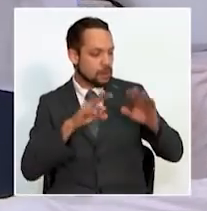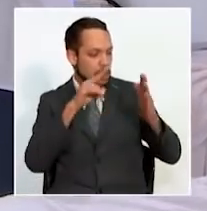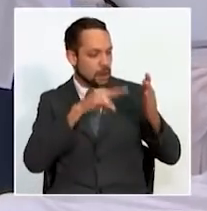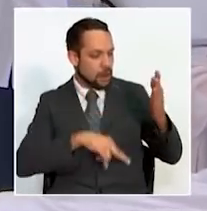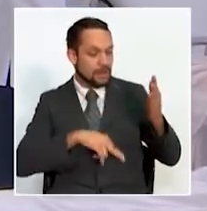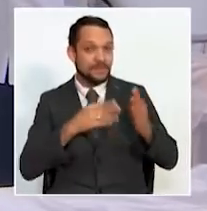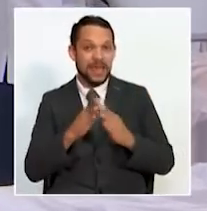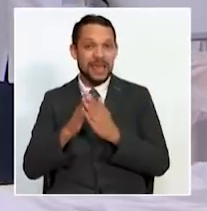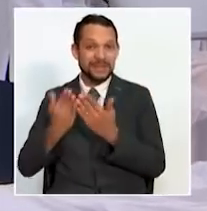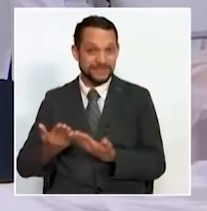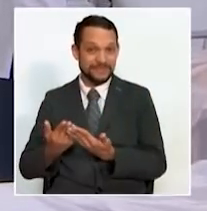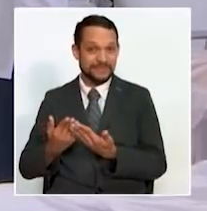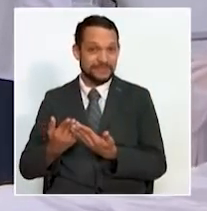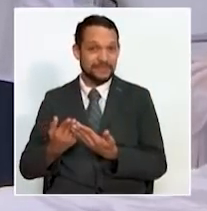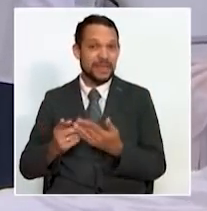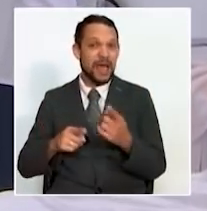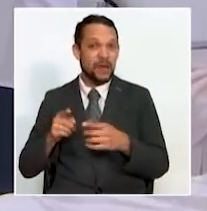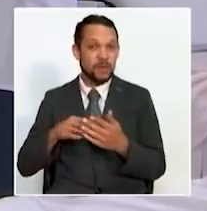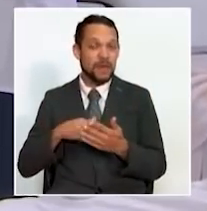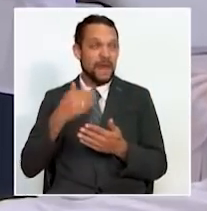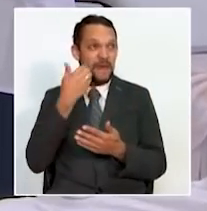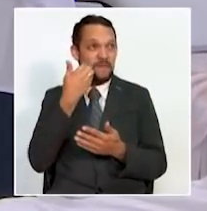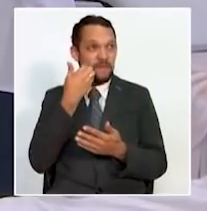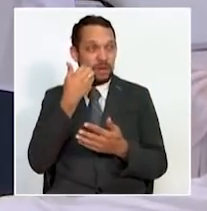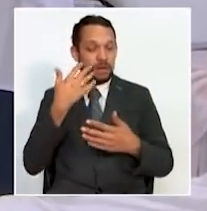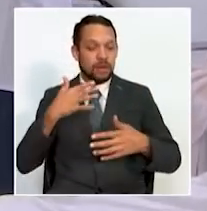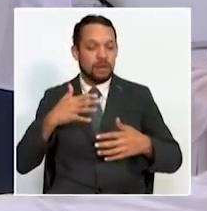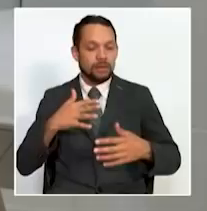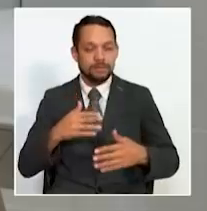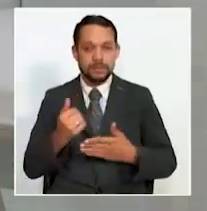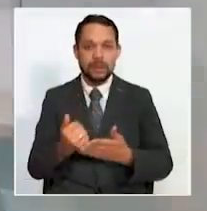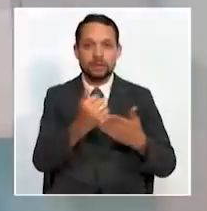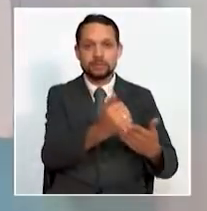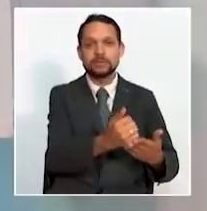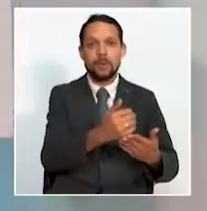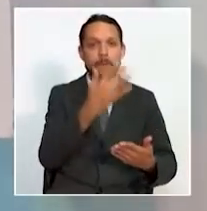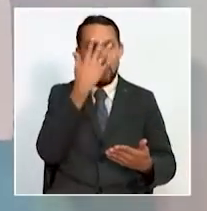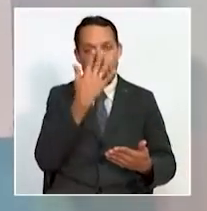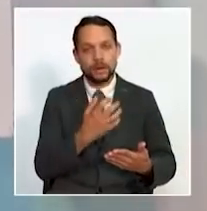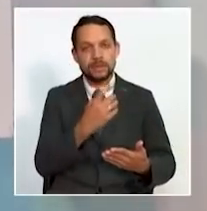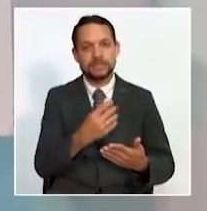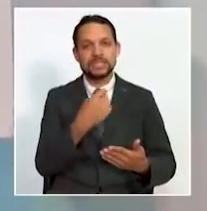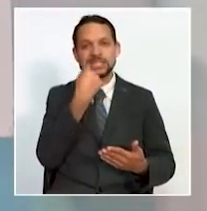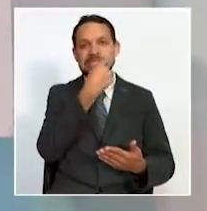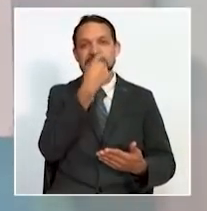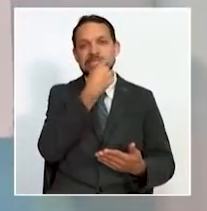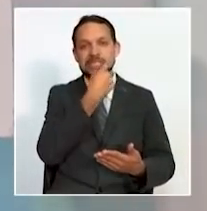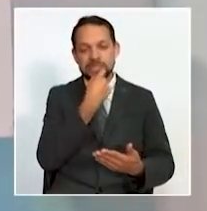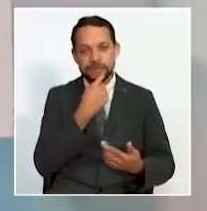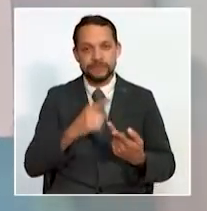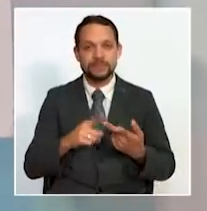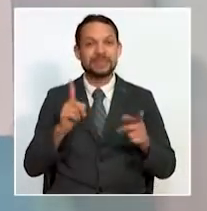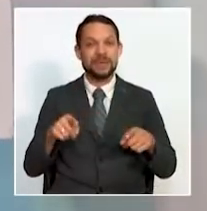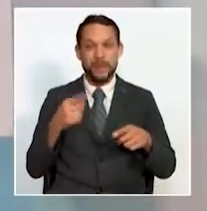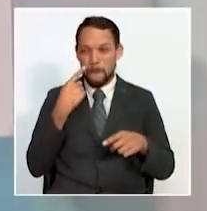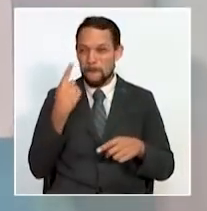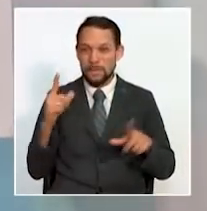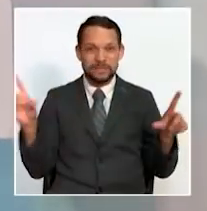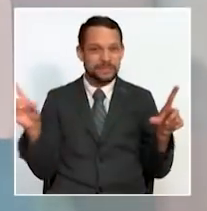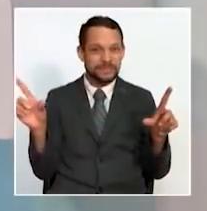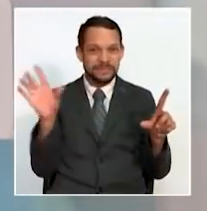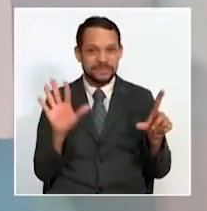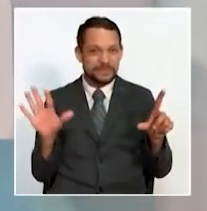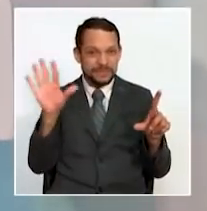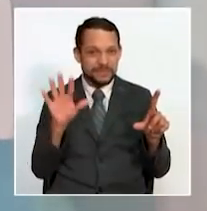Alzheimer en estos días, cómo la boca está relacionada con el Alzheimer y las infecciones. Ahí estaban viendo